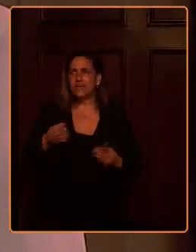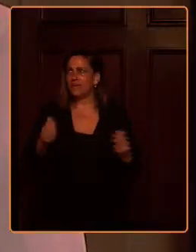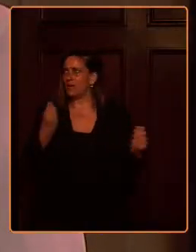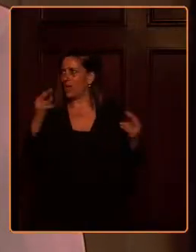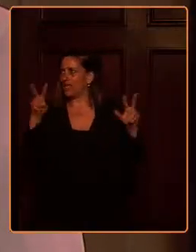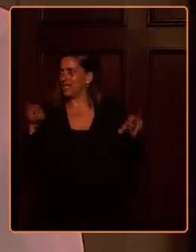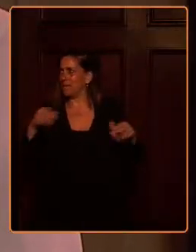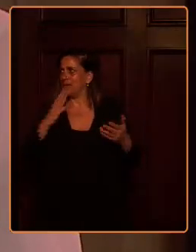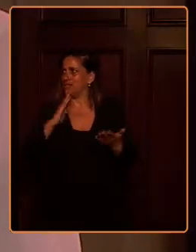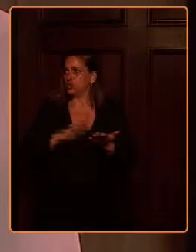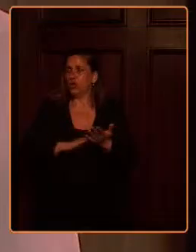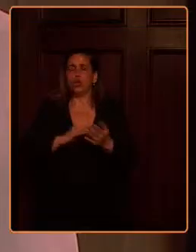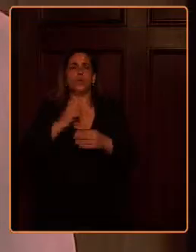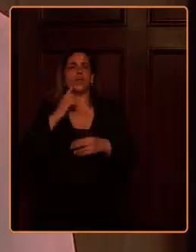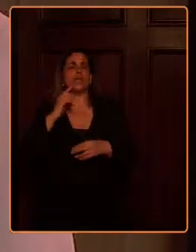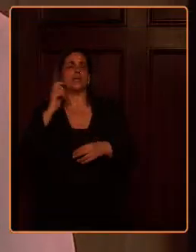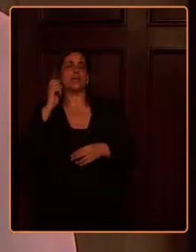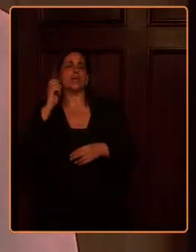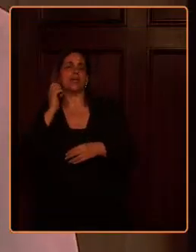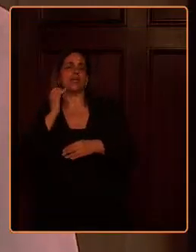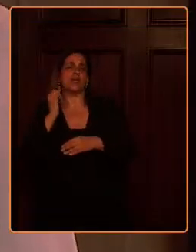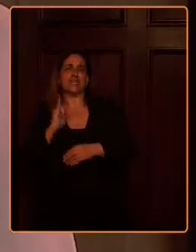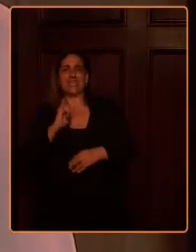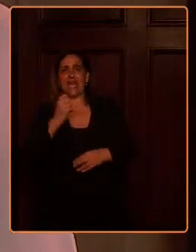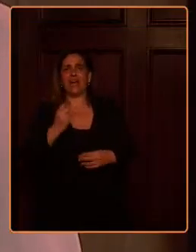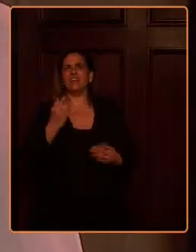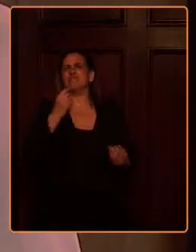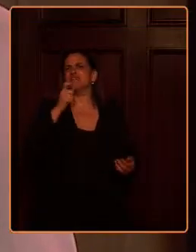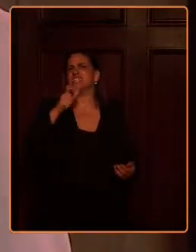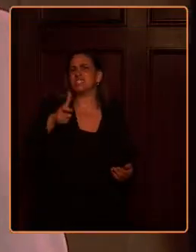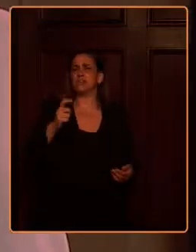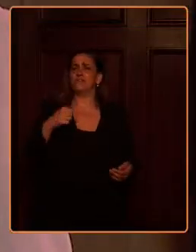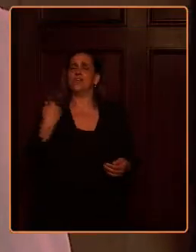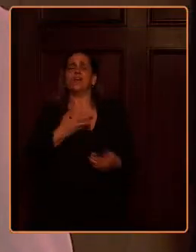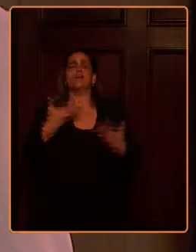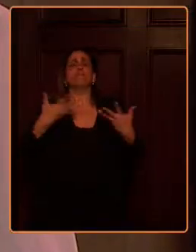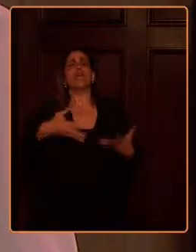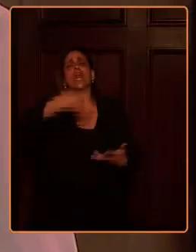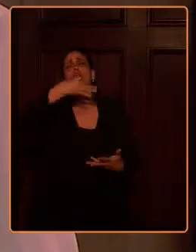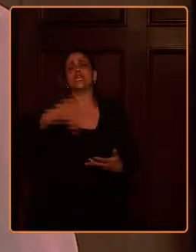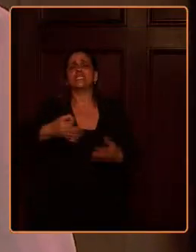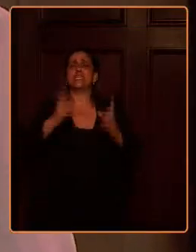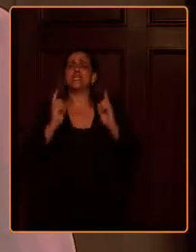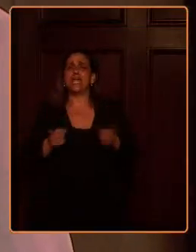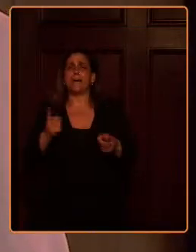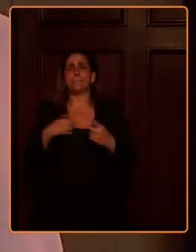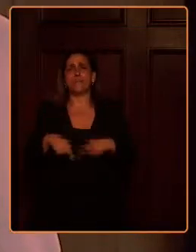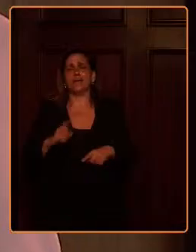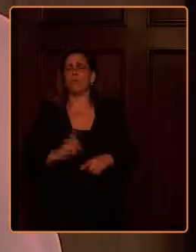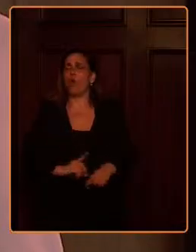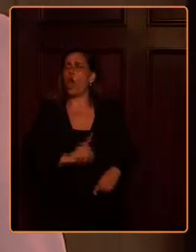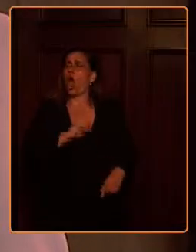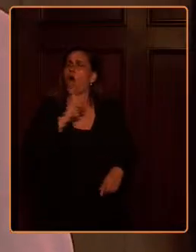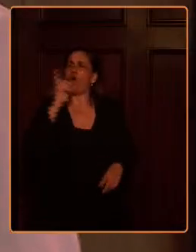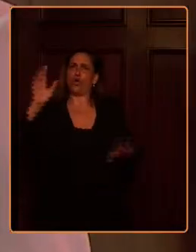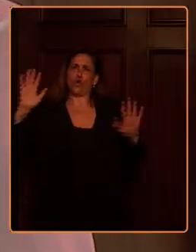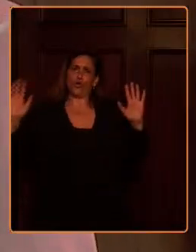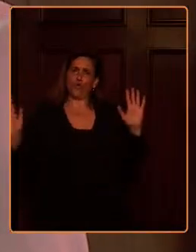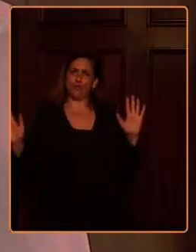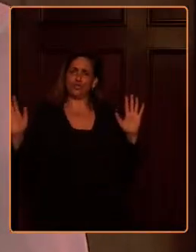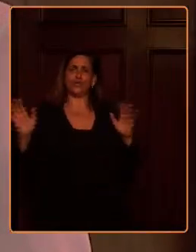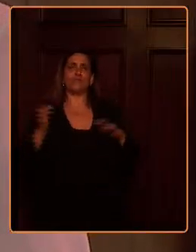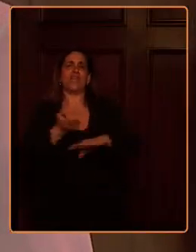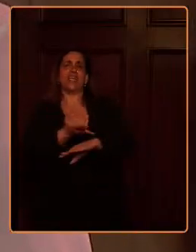cuando hablamos de inteligencia artificial. Y no quiero dejar de mencionar algo que me llena de orgullo, y es que Ceibal